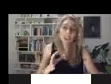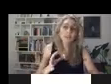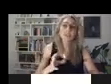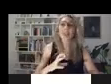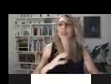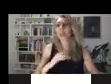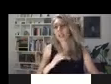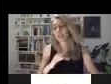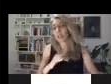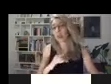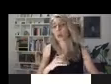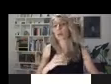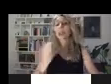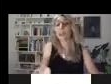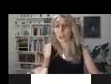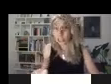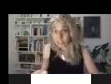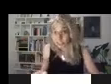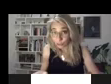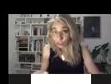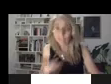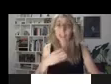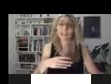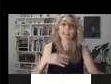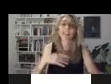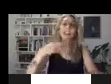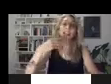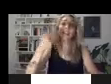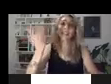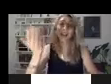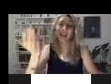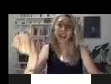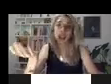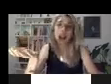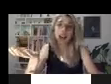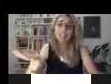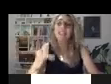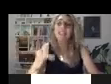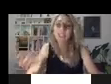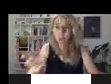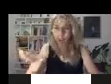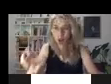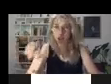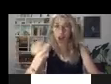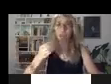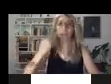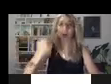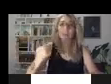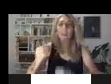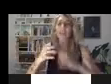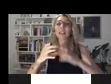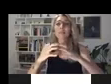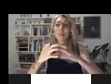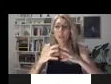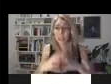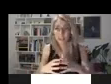Si no, cuando la limosna es alta hasta el santo desconfía. Digo,